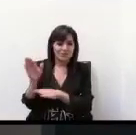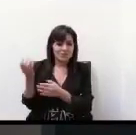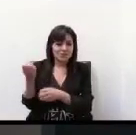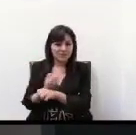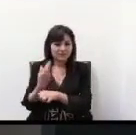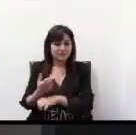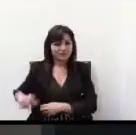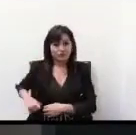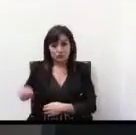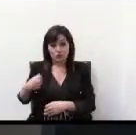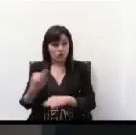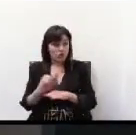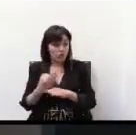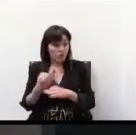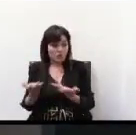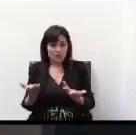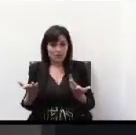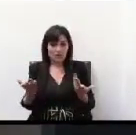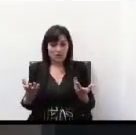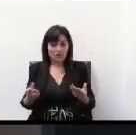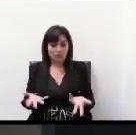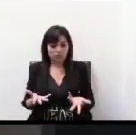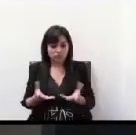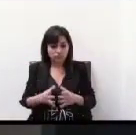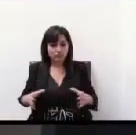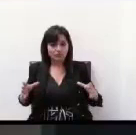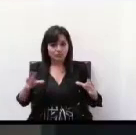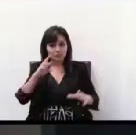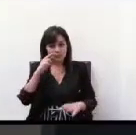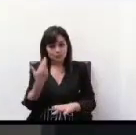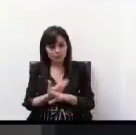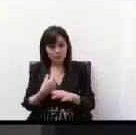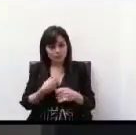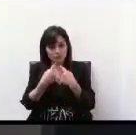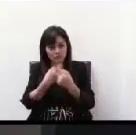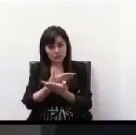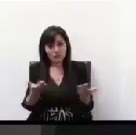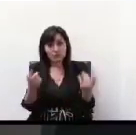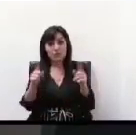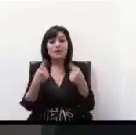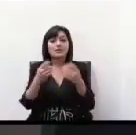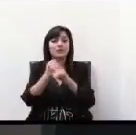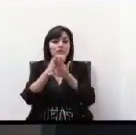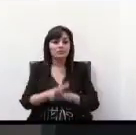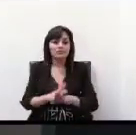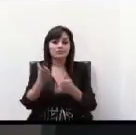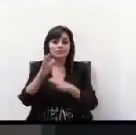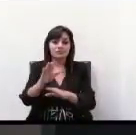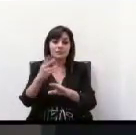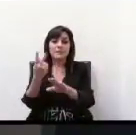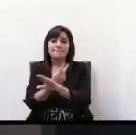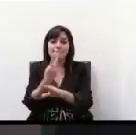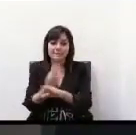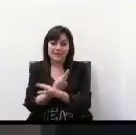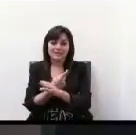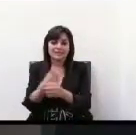comparezco con plena responsabilidad ante esta soberanía para informar sobre la situación que guarda